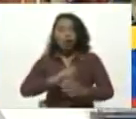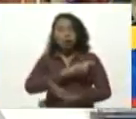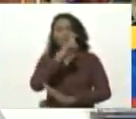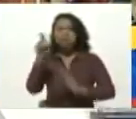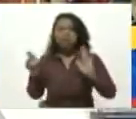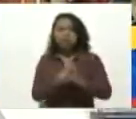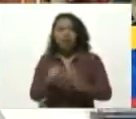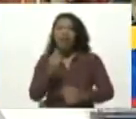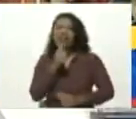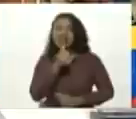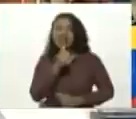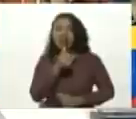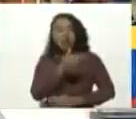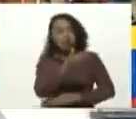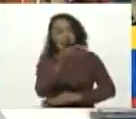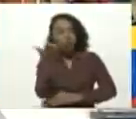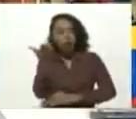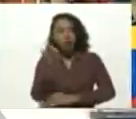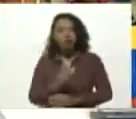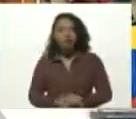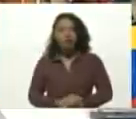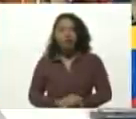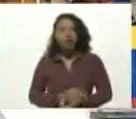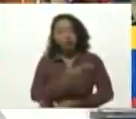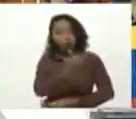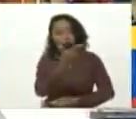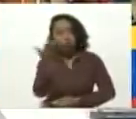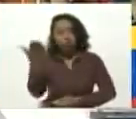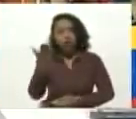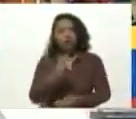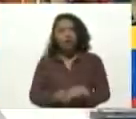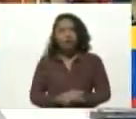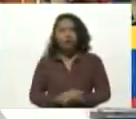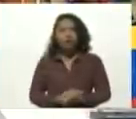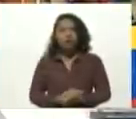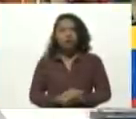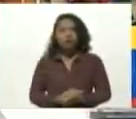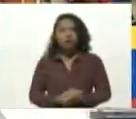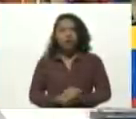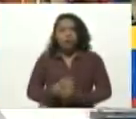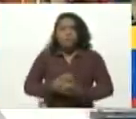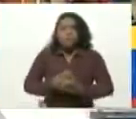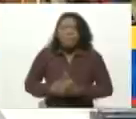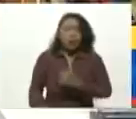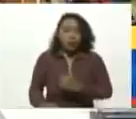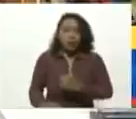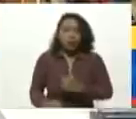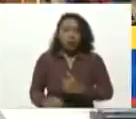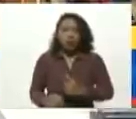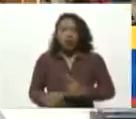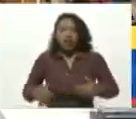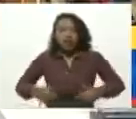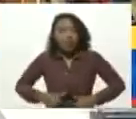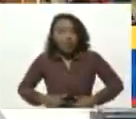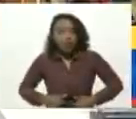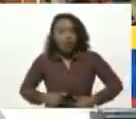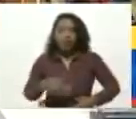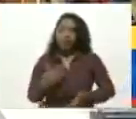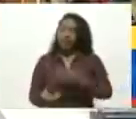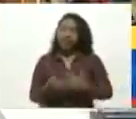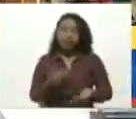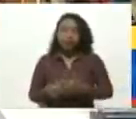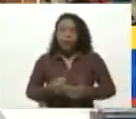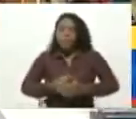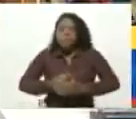completicas, ¿para quién? Para ustedes, para ustedes. ¡Pariremos! ¡Pariremos! Pero